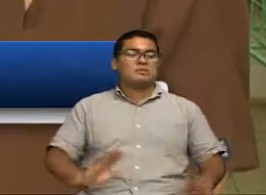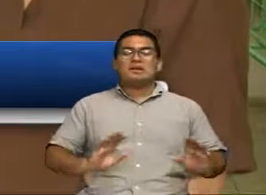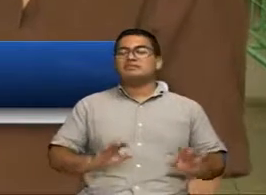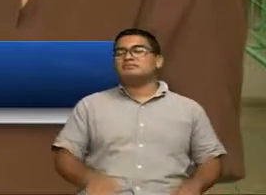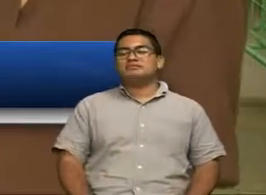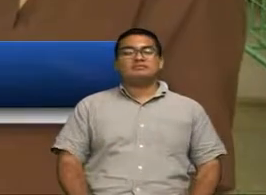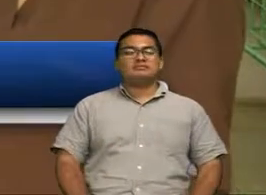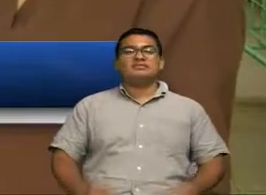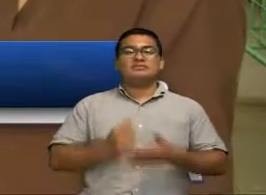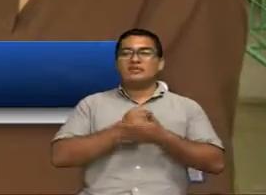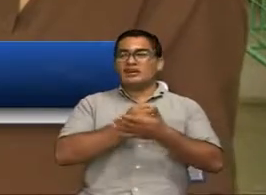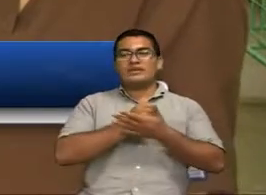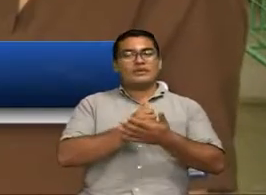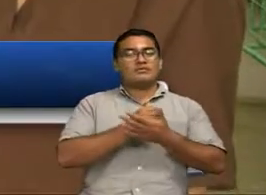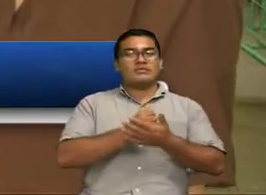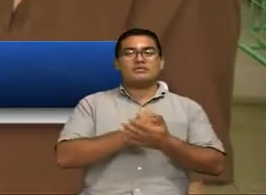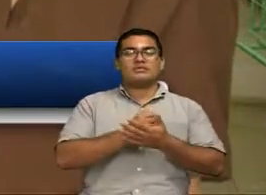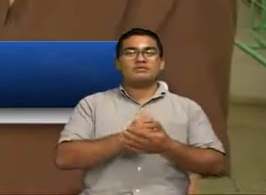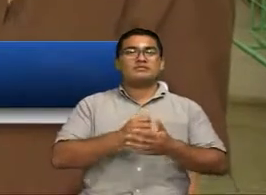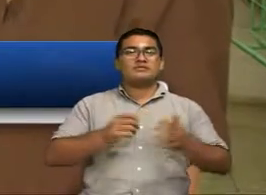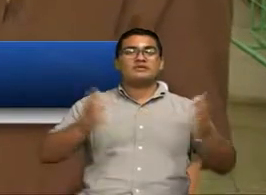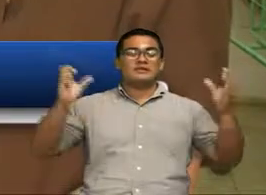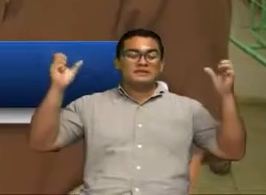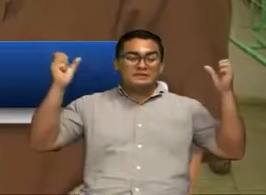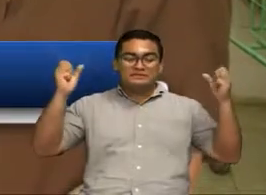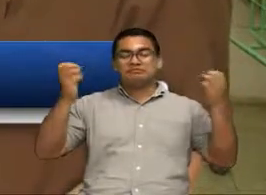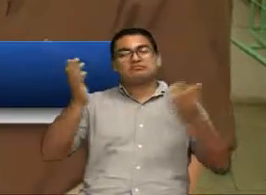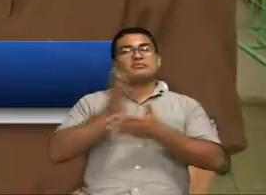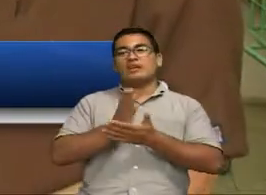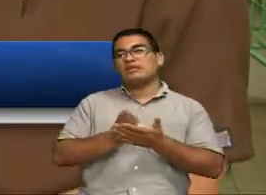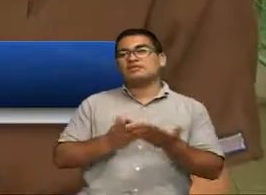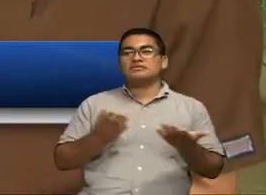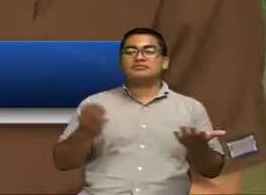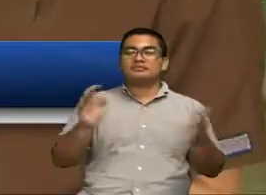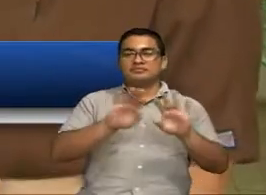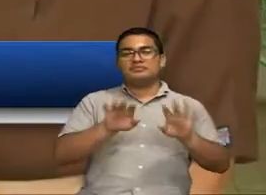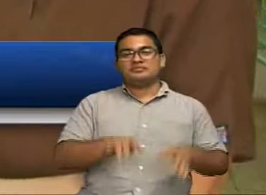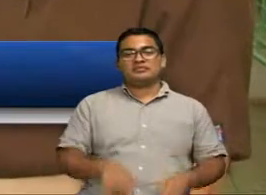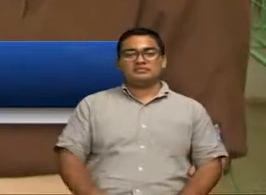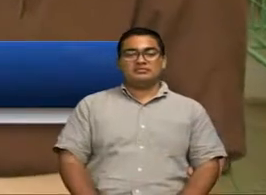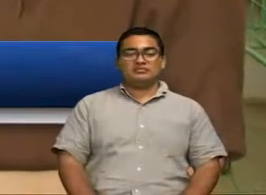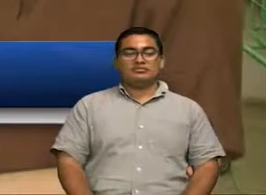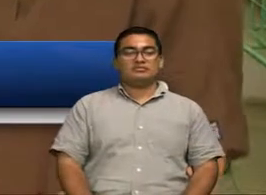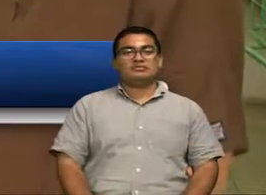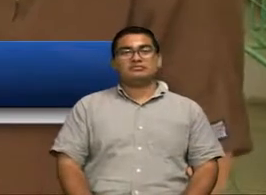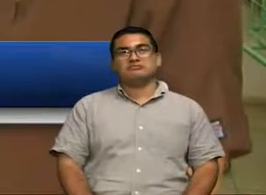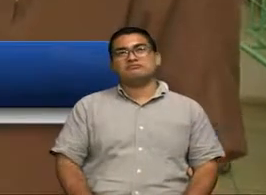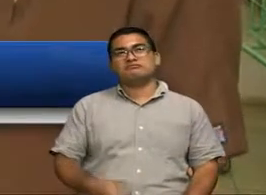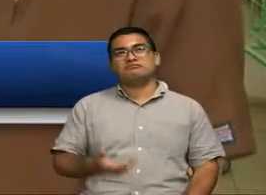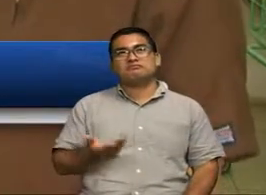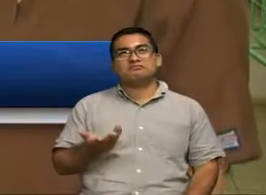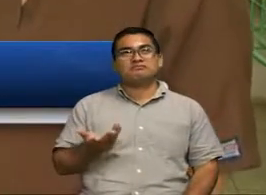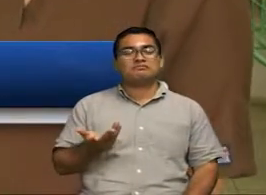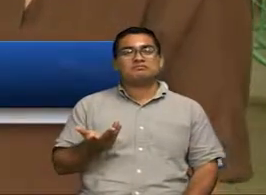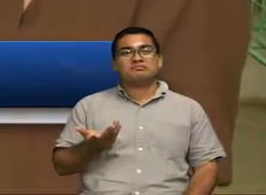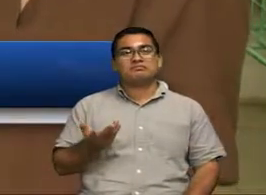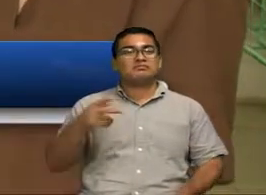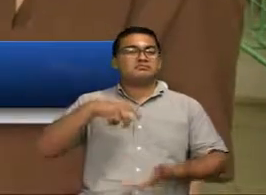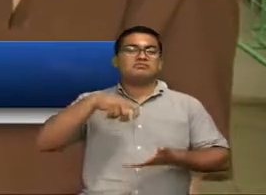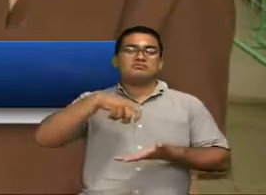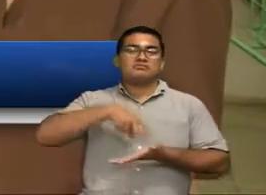a veces en esas posiciones de las camas. Y la tercer lugar sería en